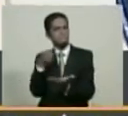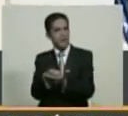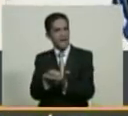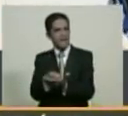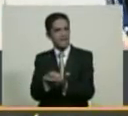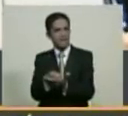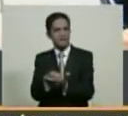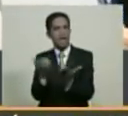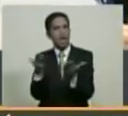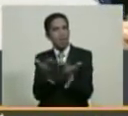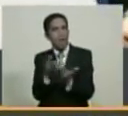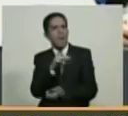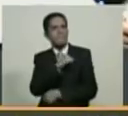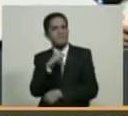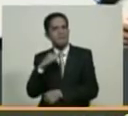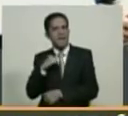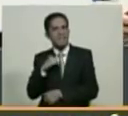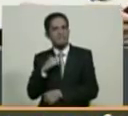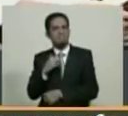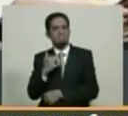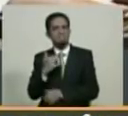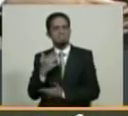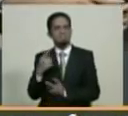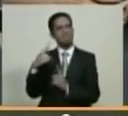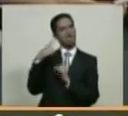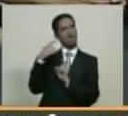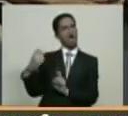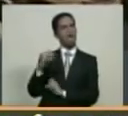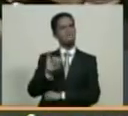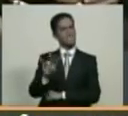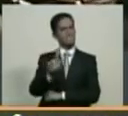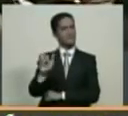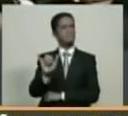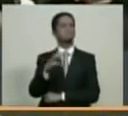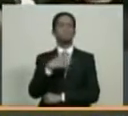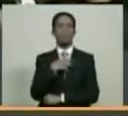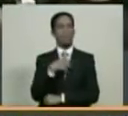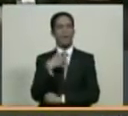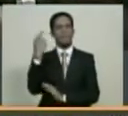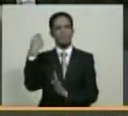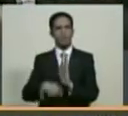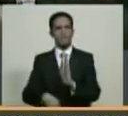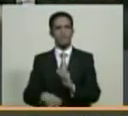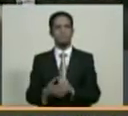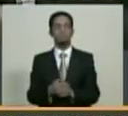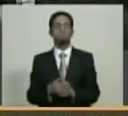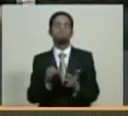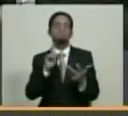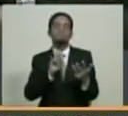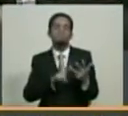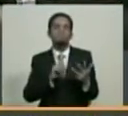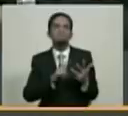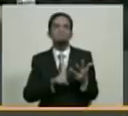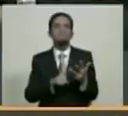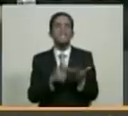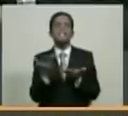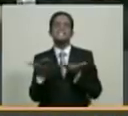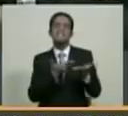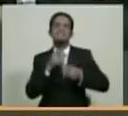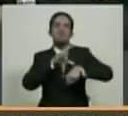permitir que le recarguen el IVA en el costo de la mensualidad de sus colegios. Los servicios médicos asistenciales y